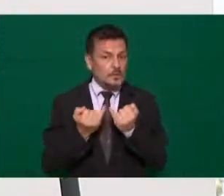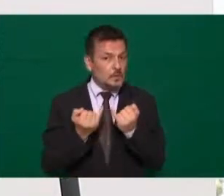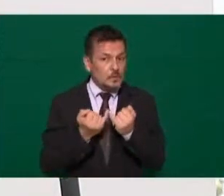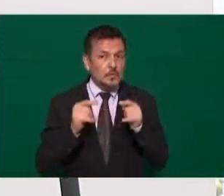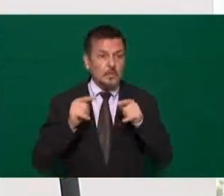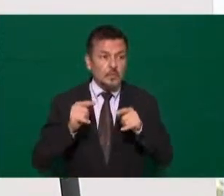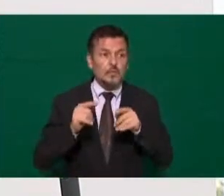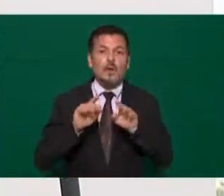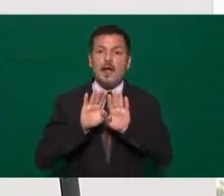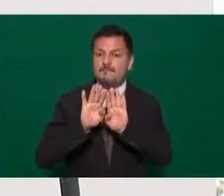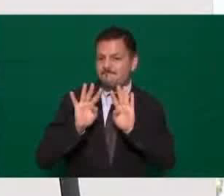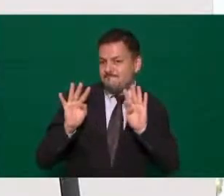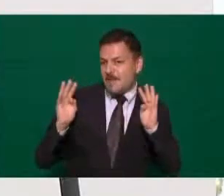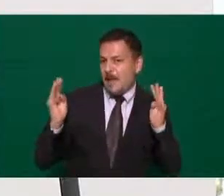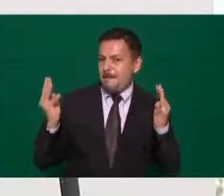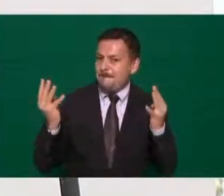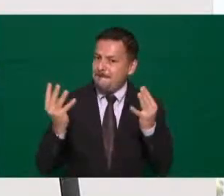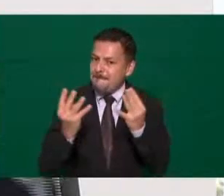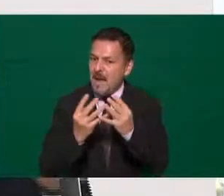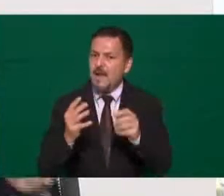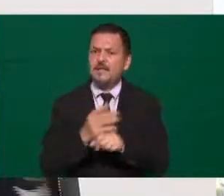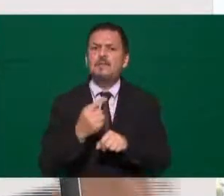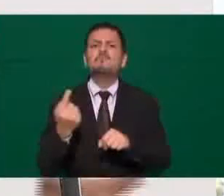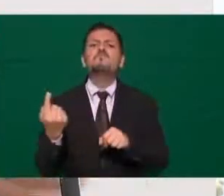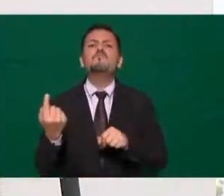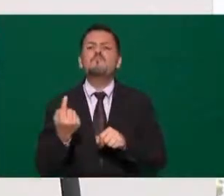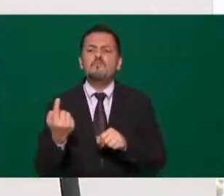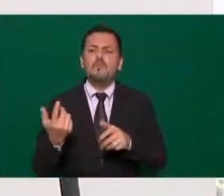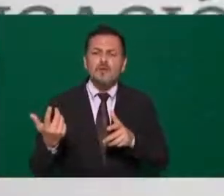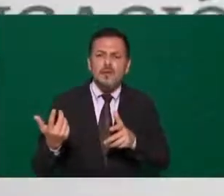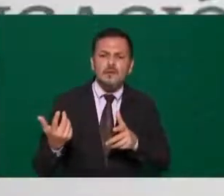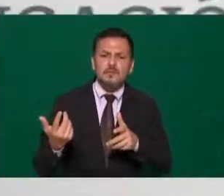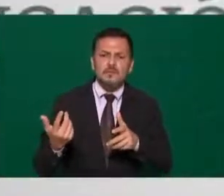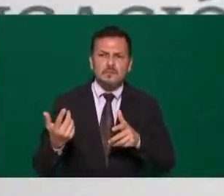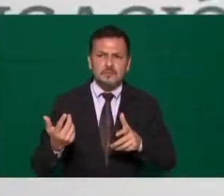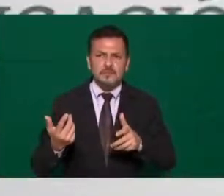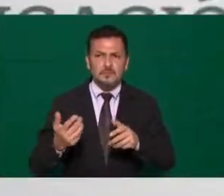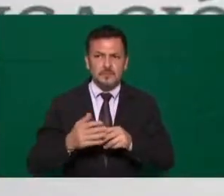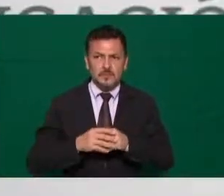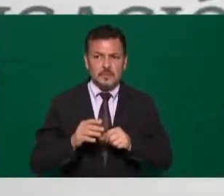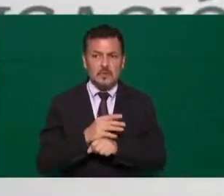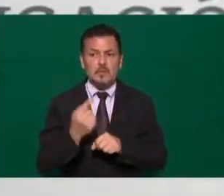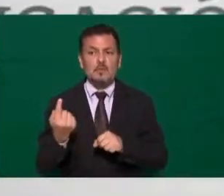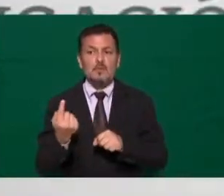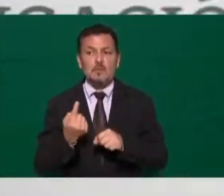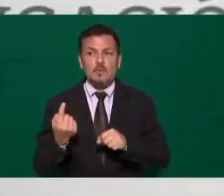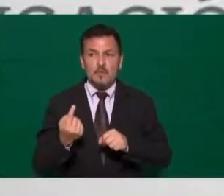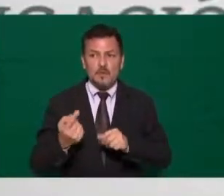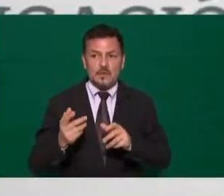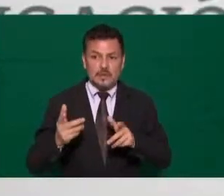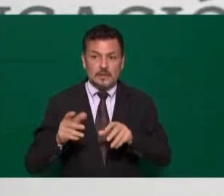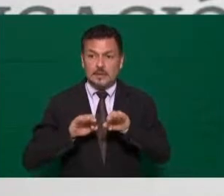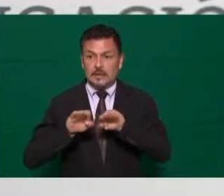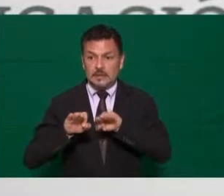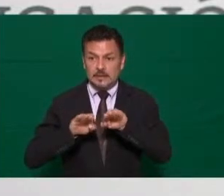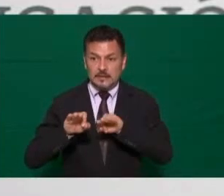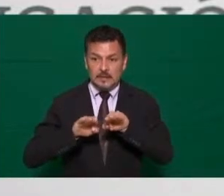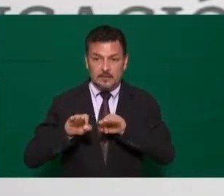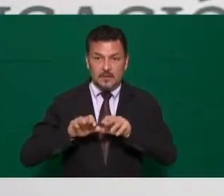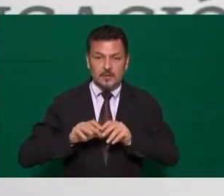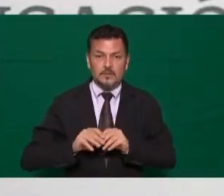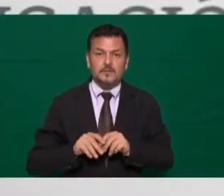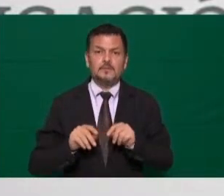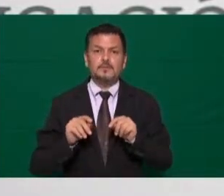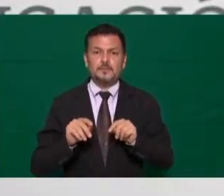la barda. ¿Por qué estas obras? Porque se da trabajo,